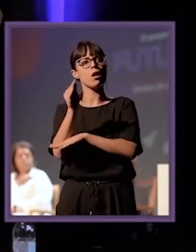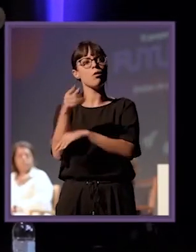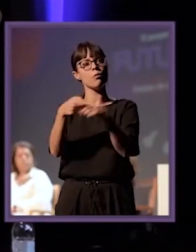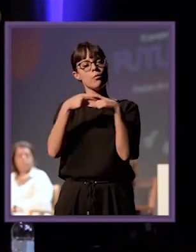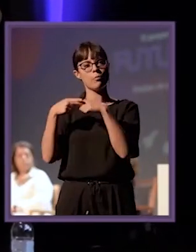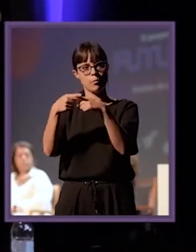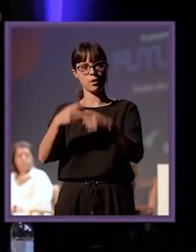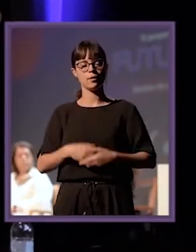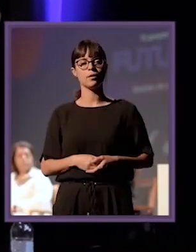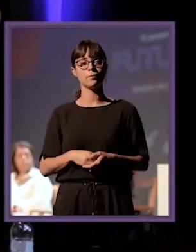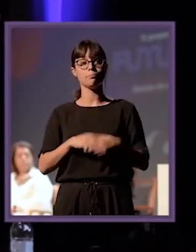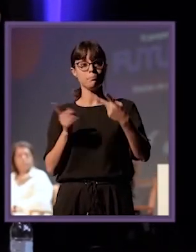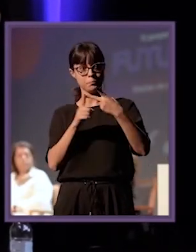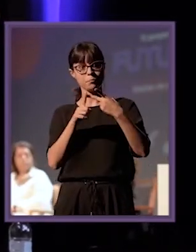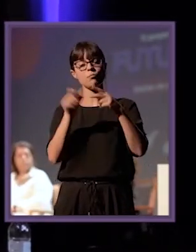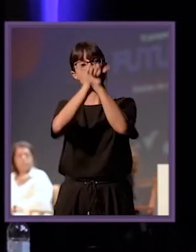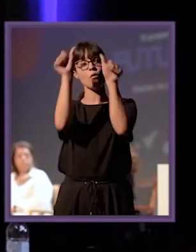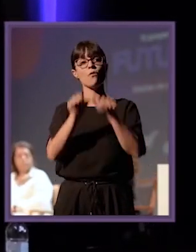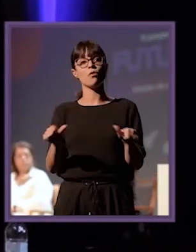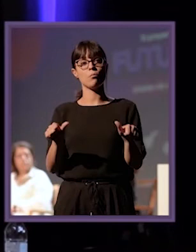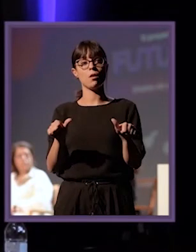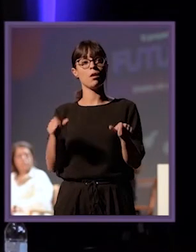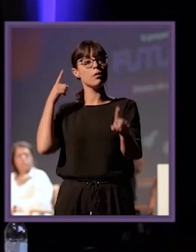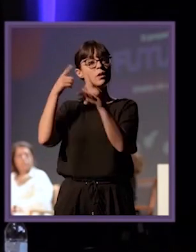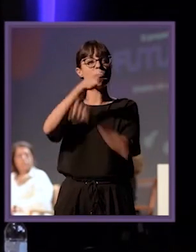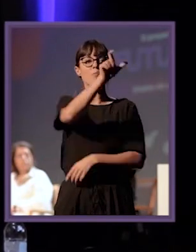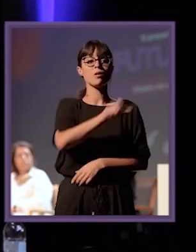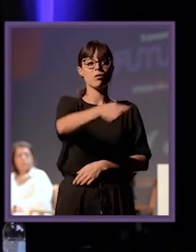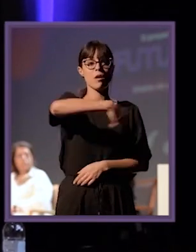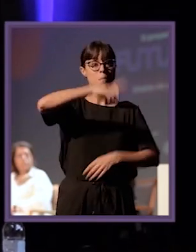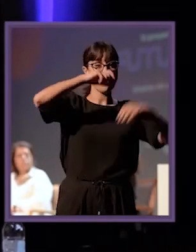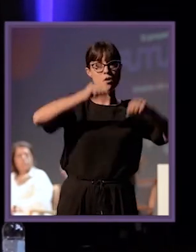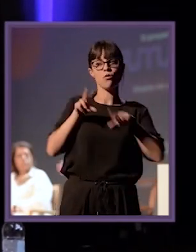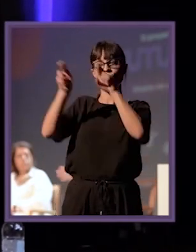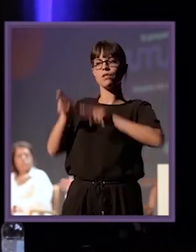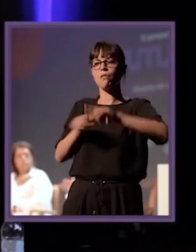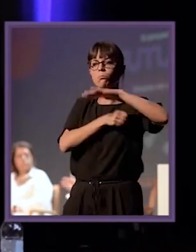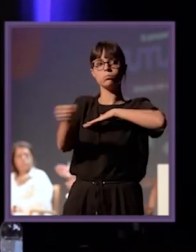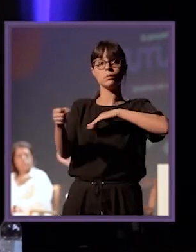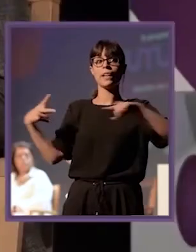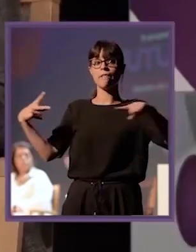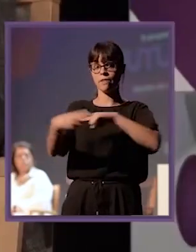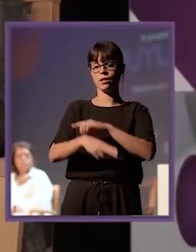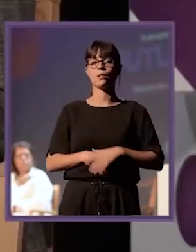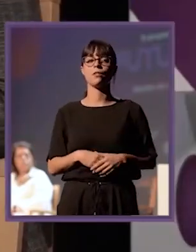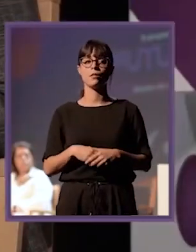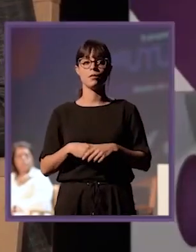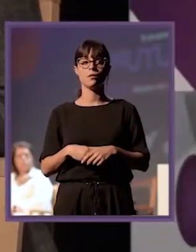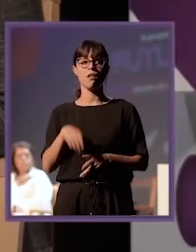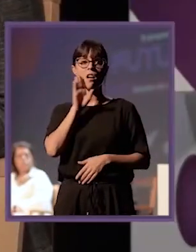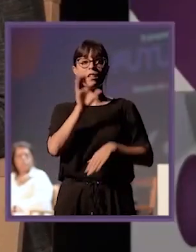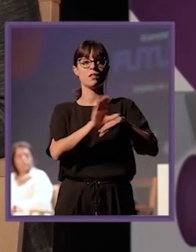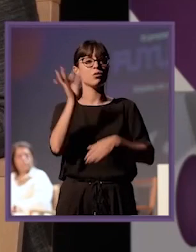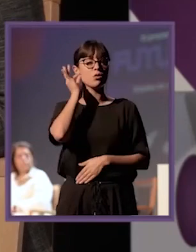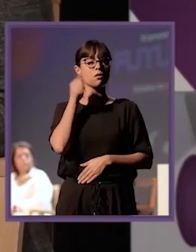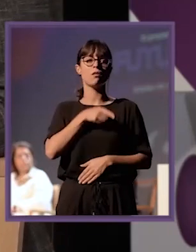una fórmula de evitar que estas personas pasen a las residencias, que estén residenciadas. Porque, como decía la consejera, y esto es un